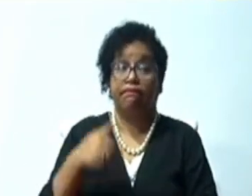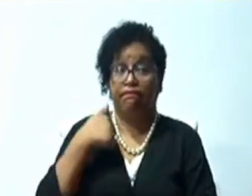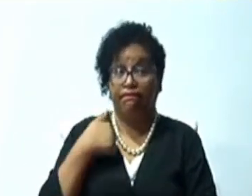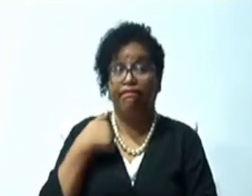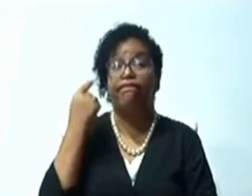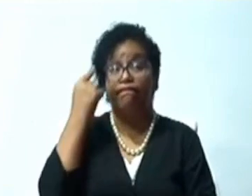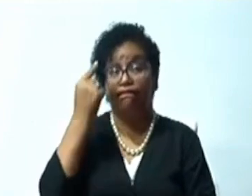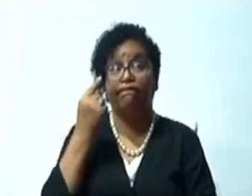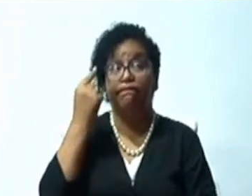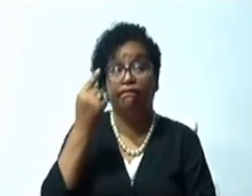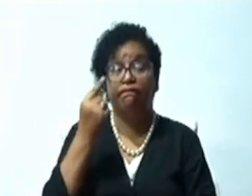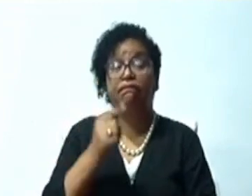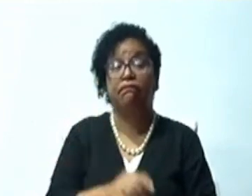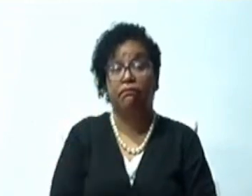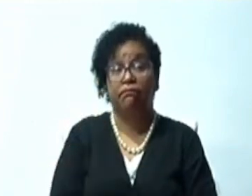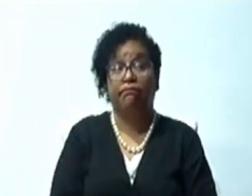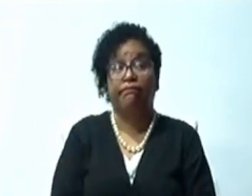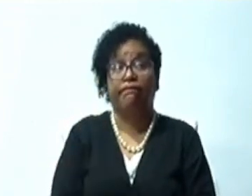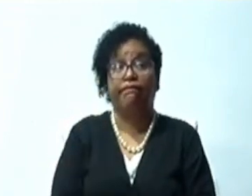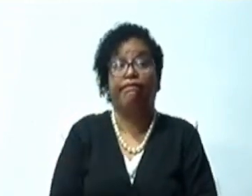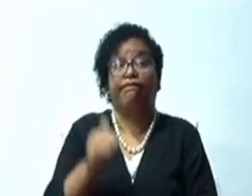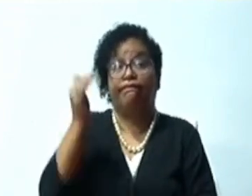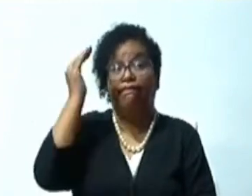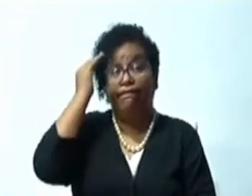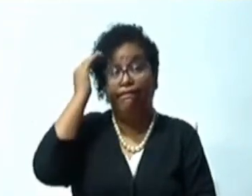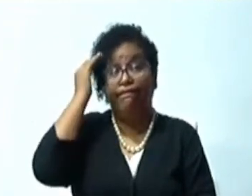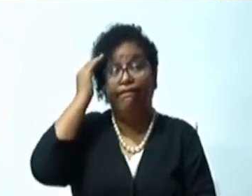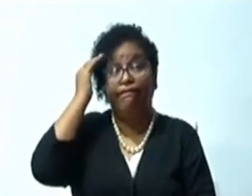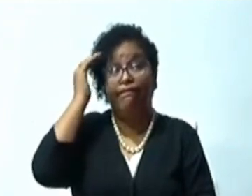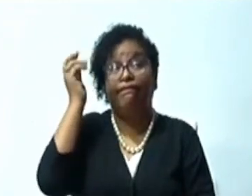sé que es muy duro porque ahorita,